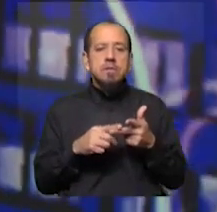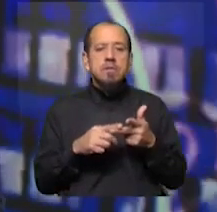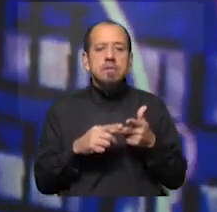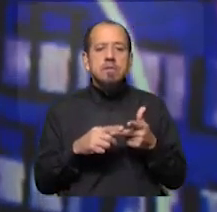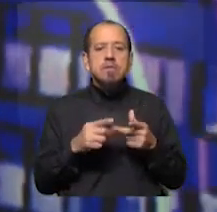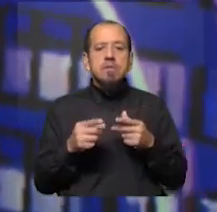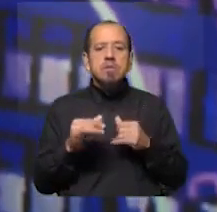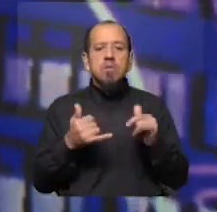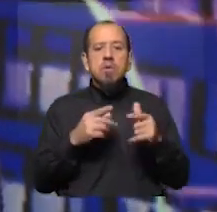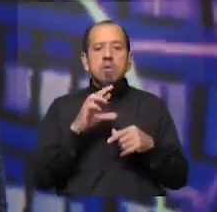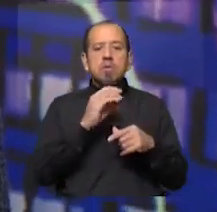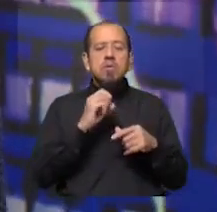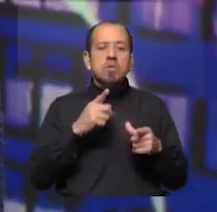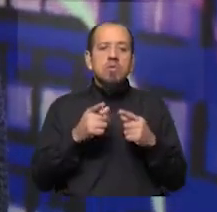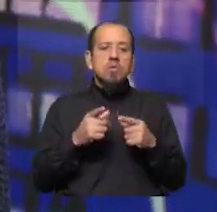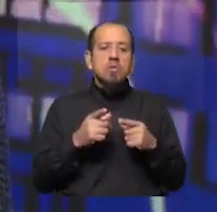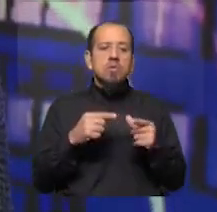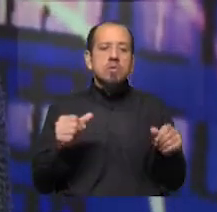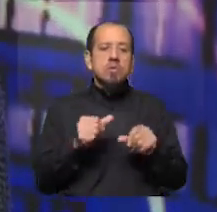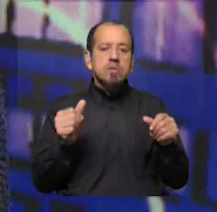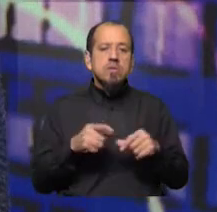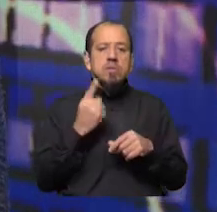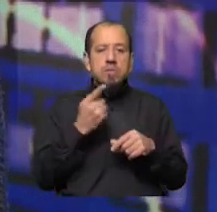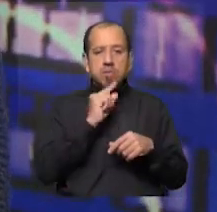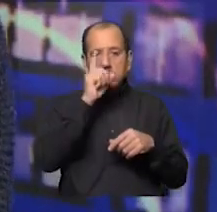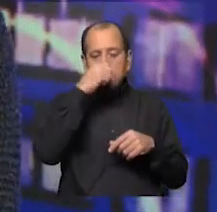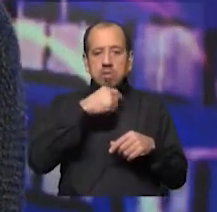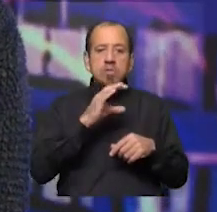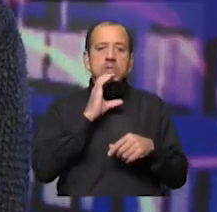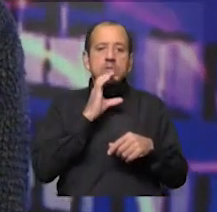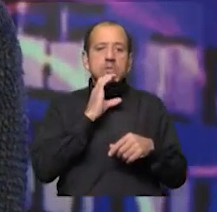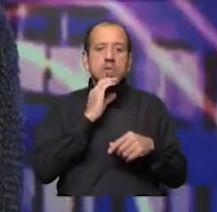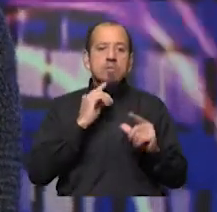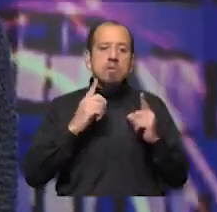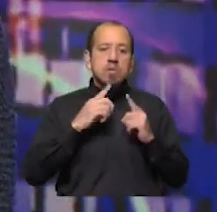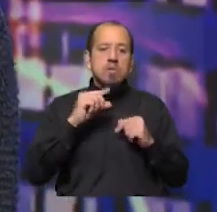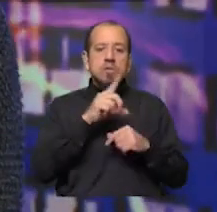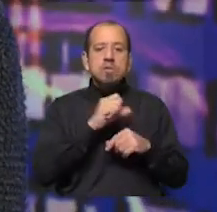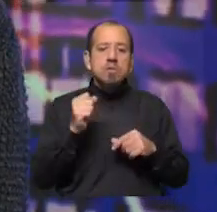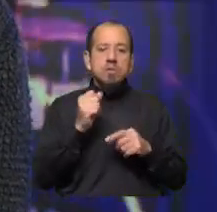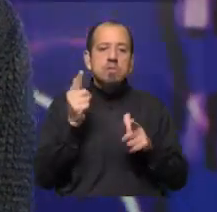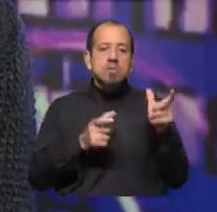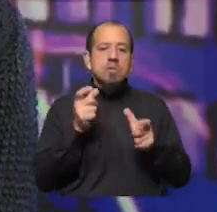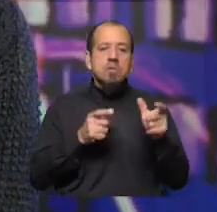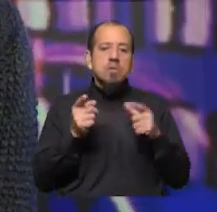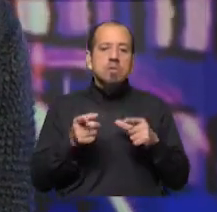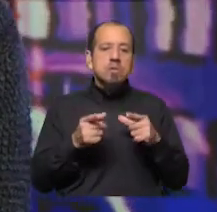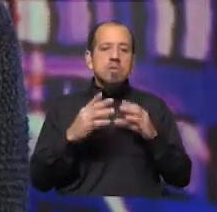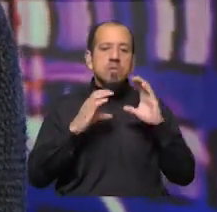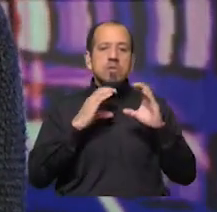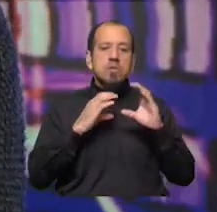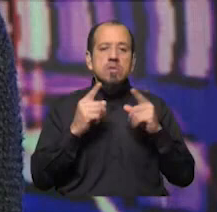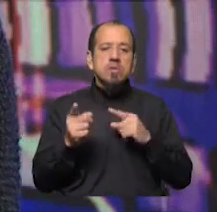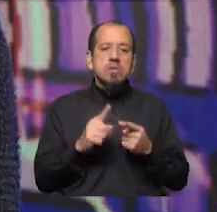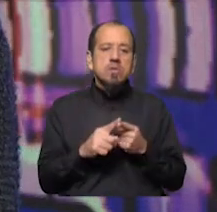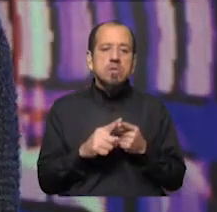juego de robots talleres de historias de todo hicimos el primer motivo cómics esperando 100 personas porque no teníamos ni idea aparte con los medios de comunicación en ese